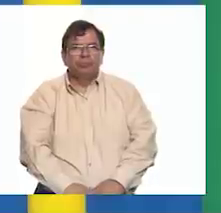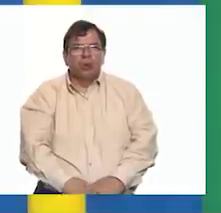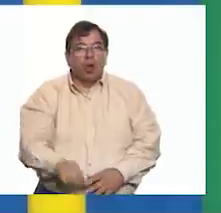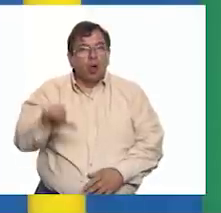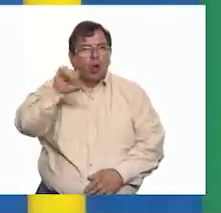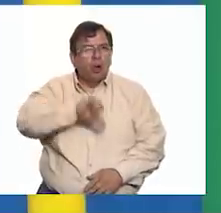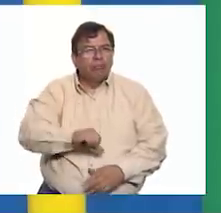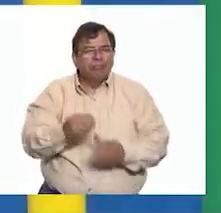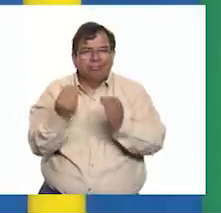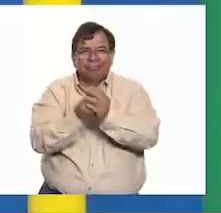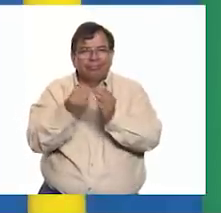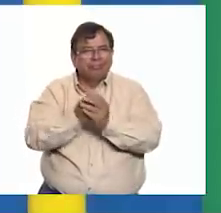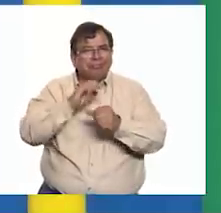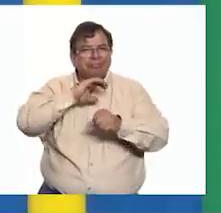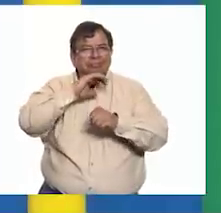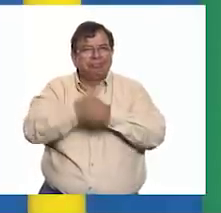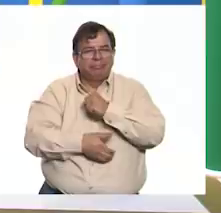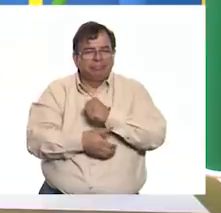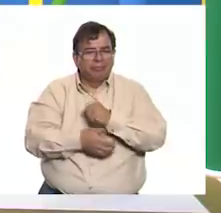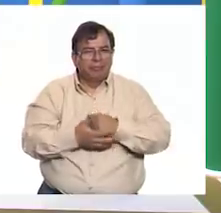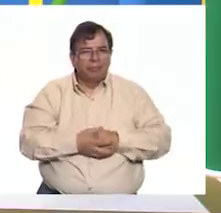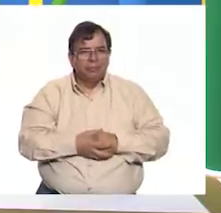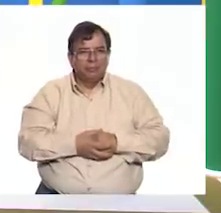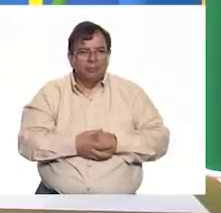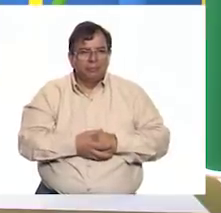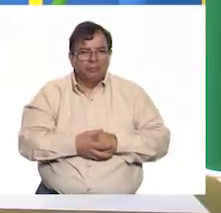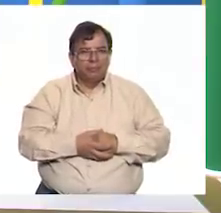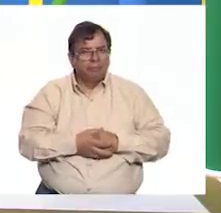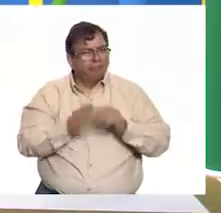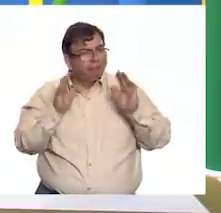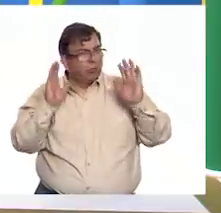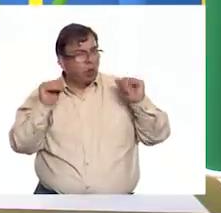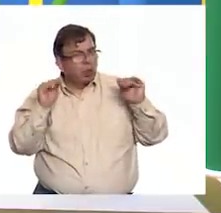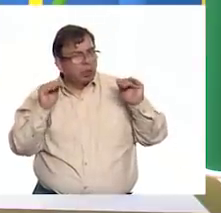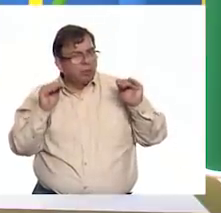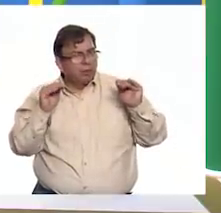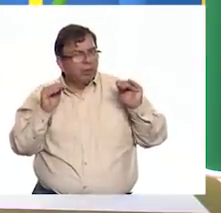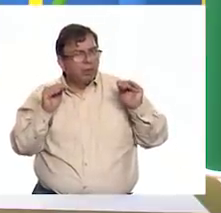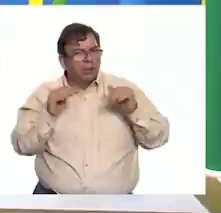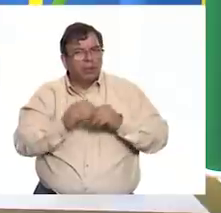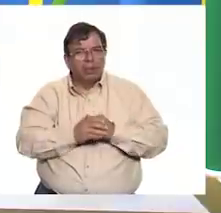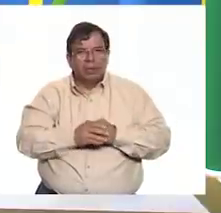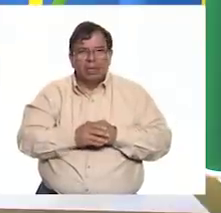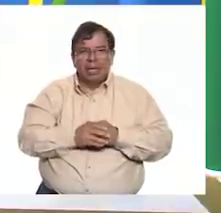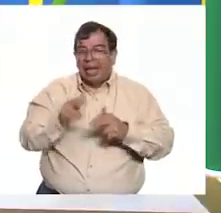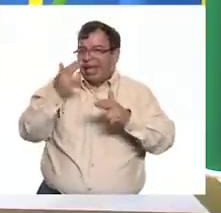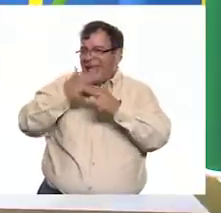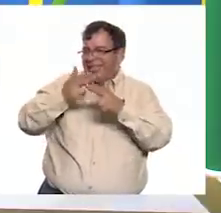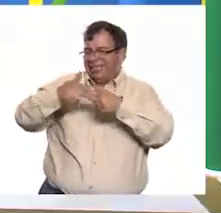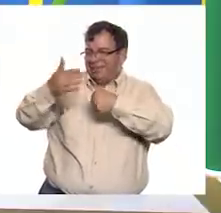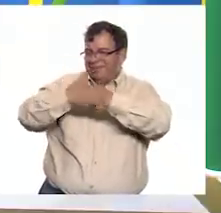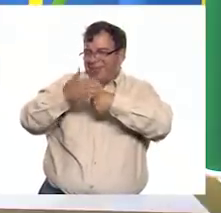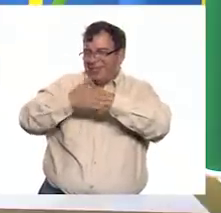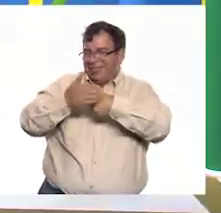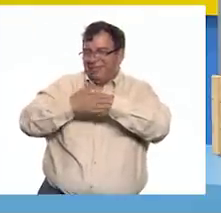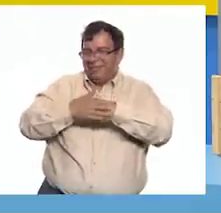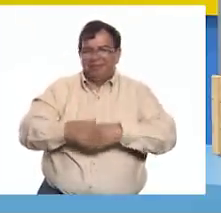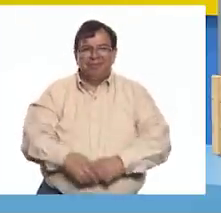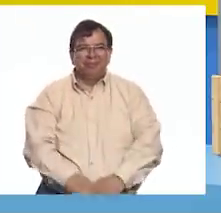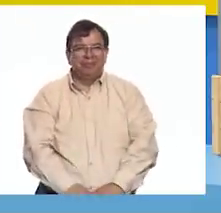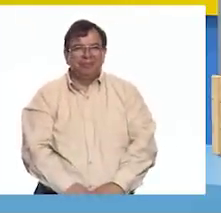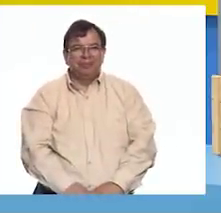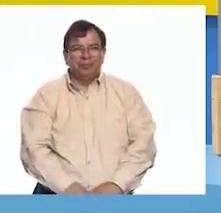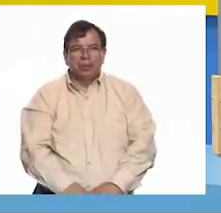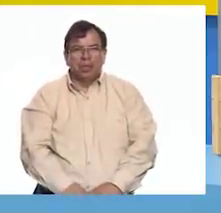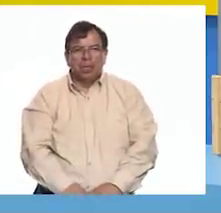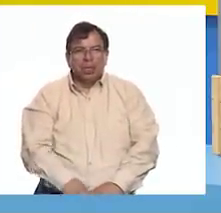hoy concluimos con nuestra clase, Larisa. Nos despedimos entonces. Hasta la próxima.